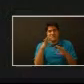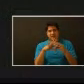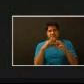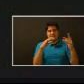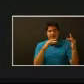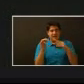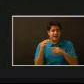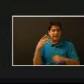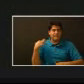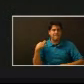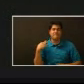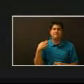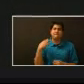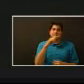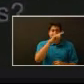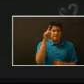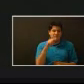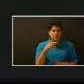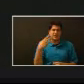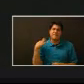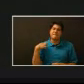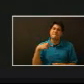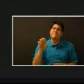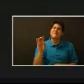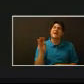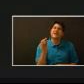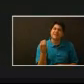se despiertan los valientes?